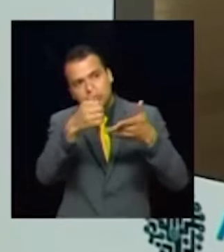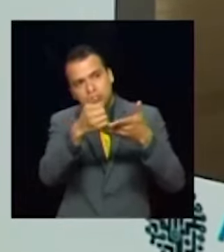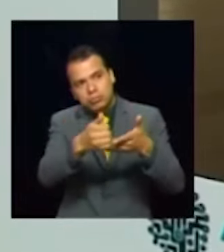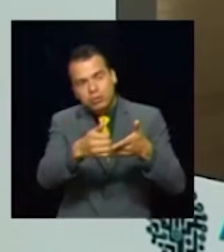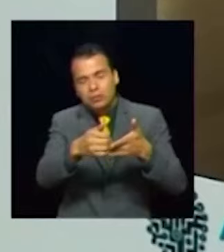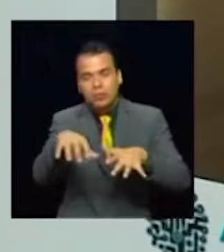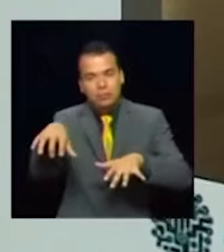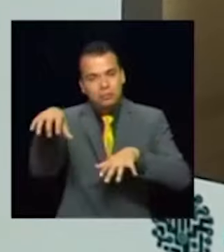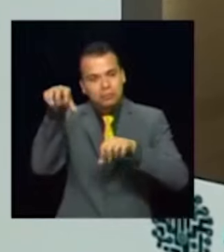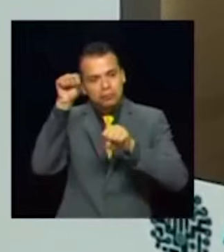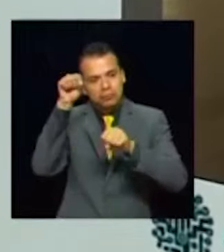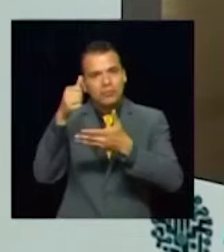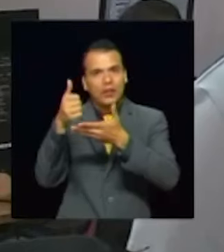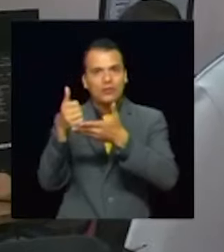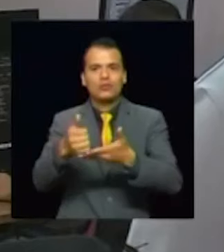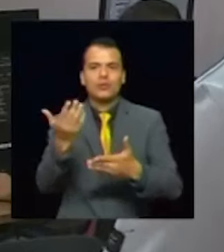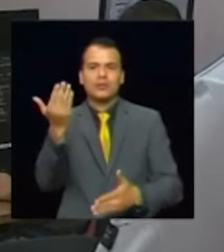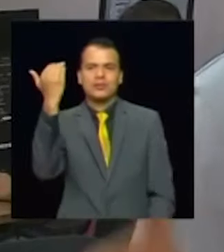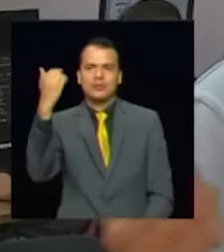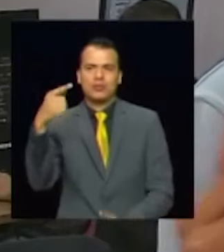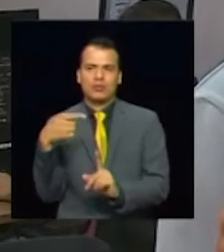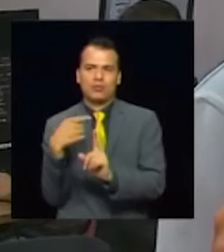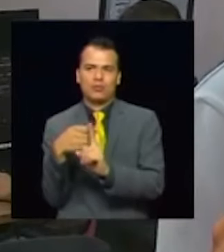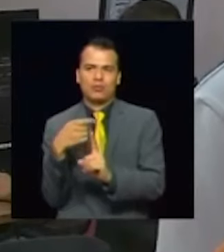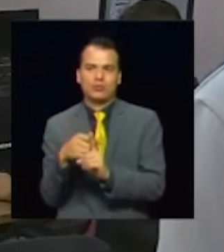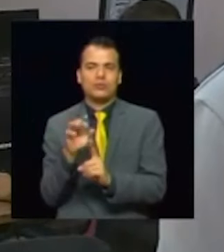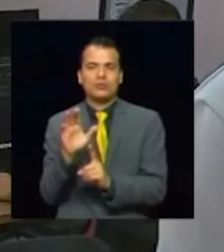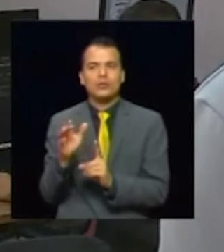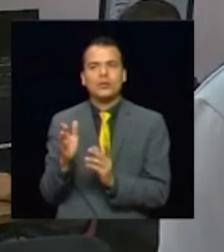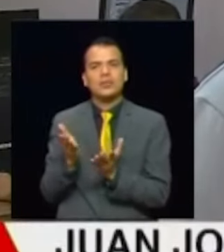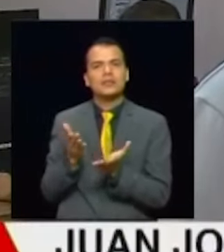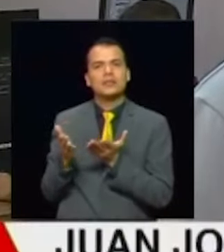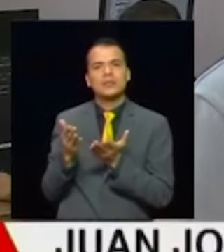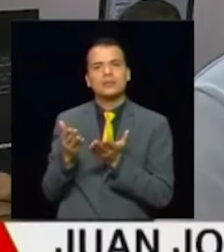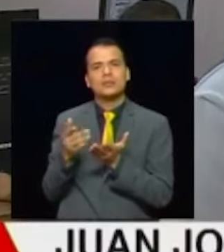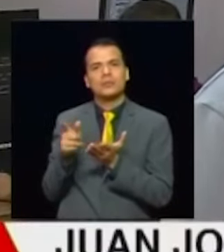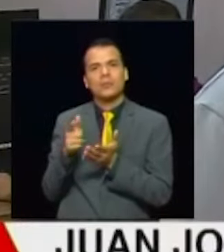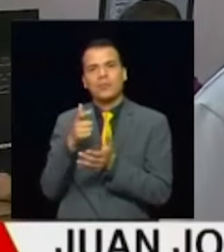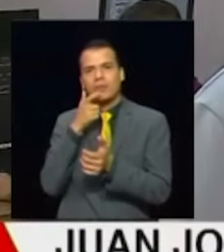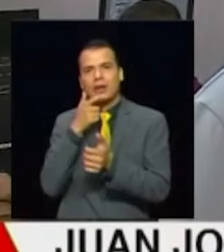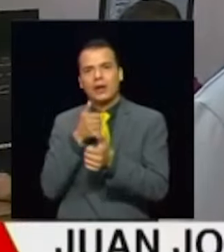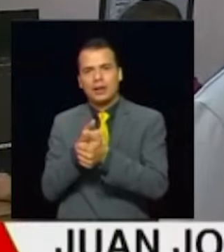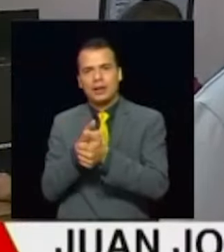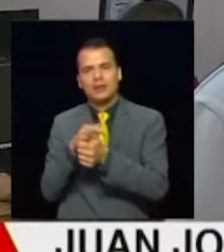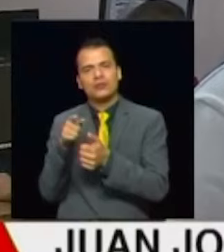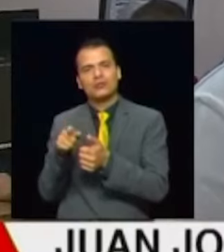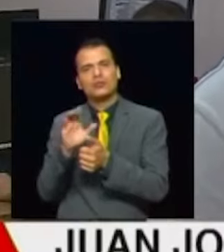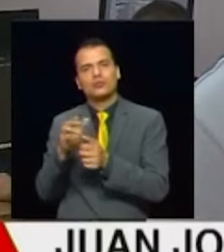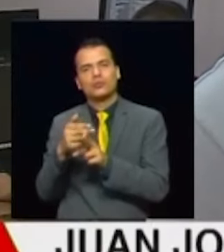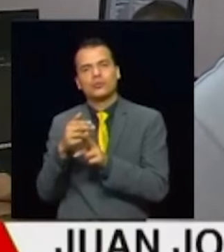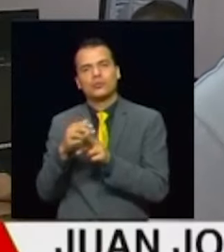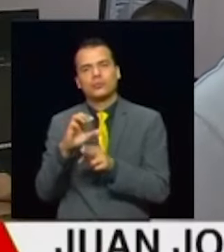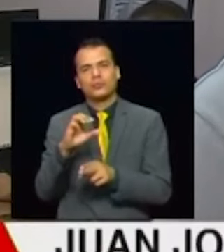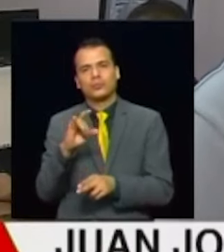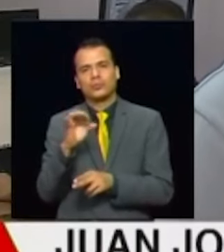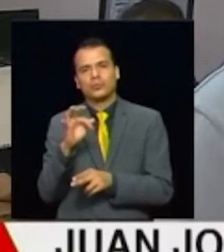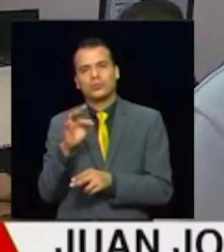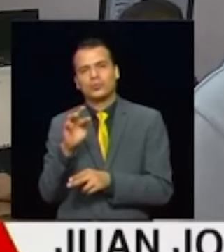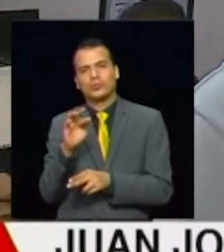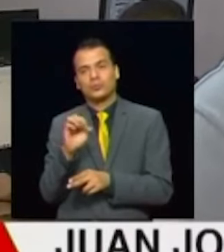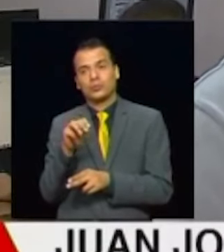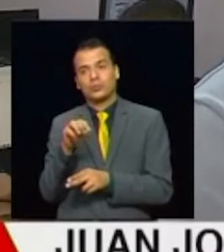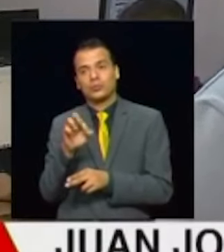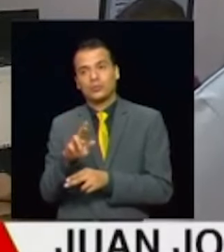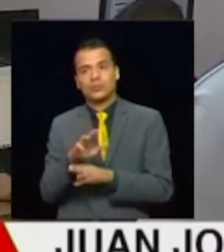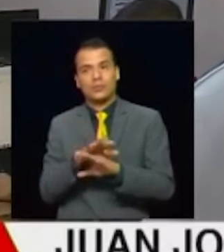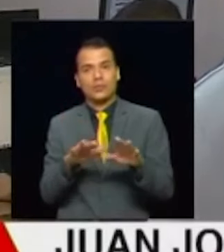públicos. Por ejemplo, el Customer Service es, digamos, un producto interno que lo que hace es que está entrenado con la información de